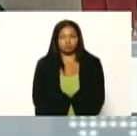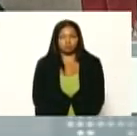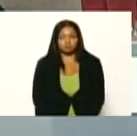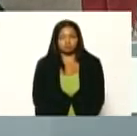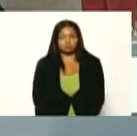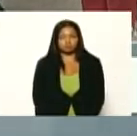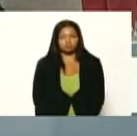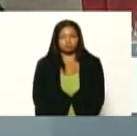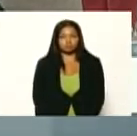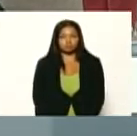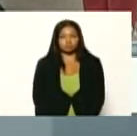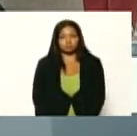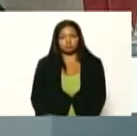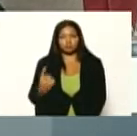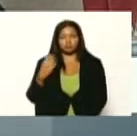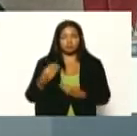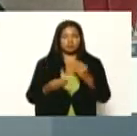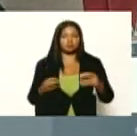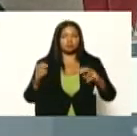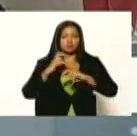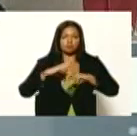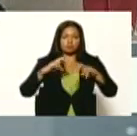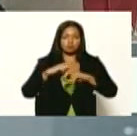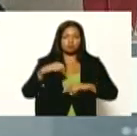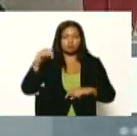Precisamente es lo que estábamos revisando hoy y anunciando.